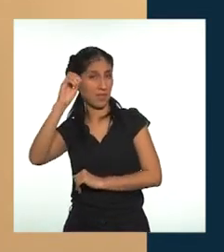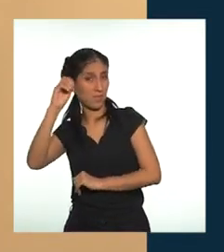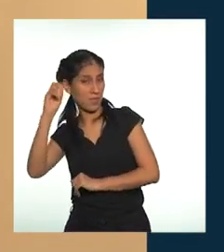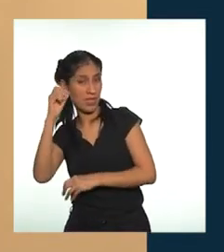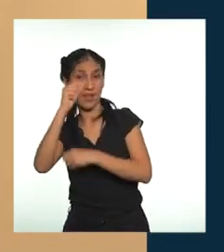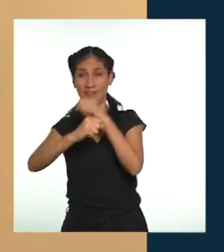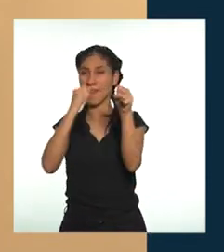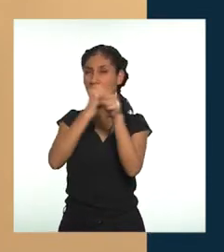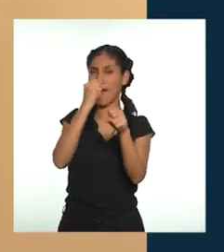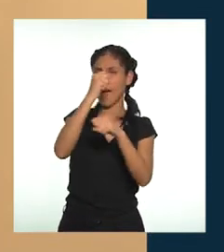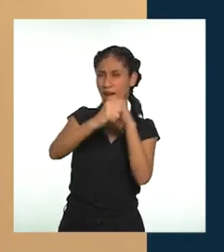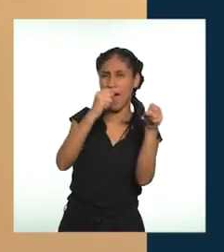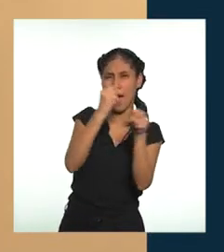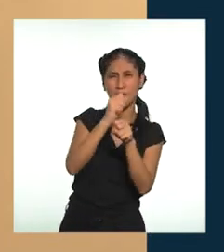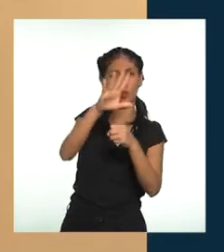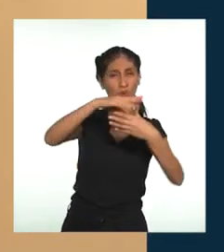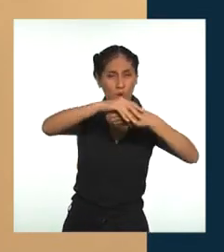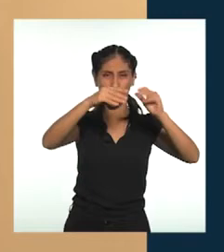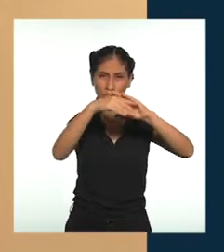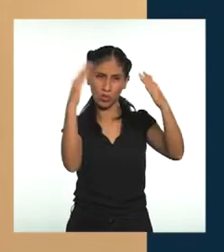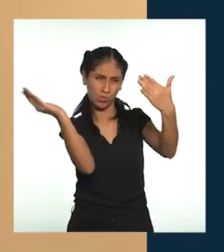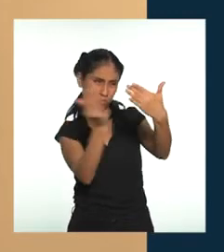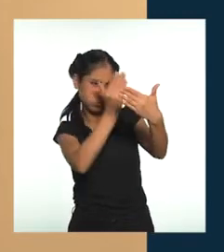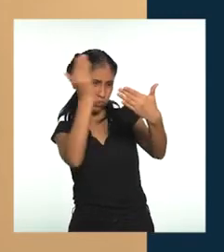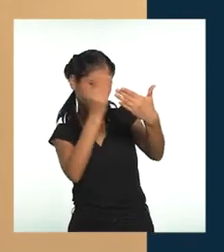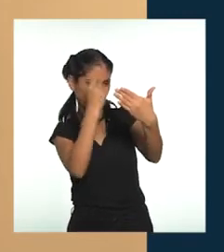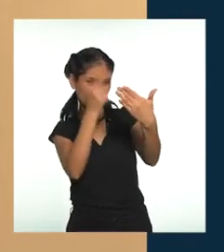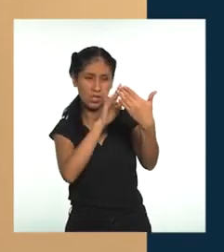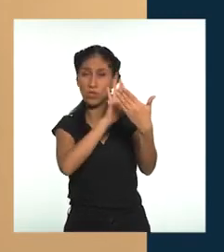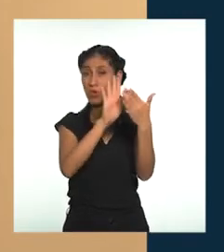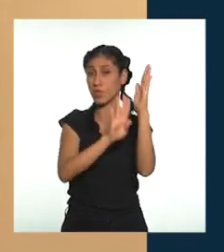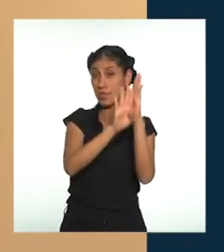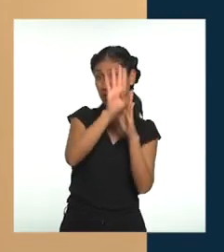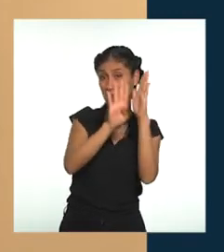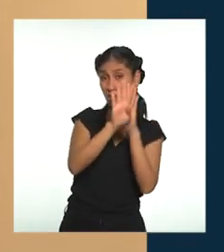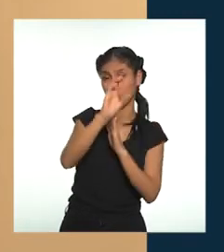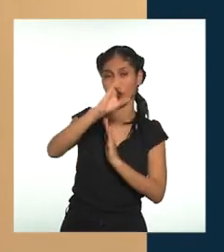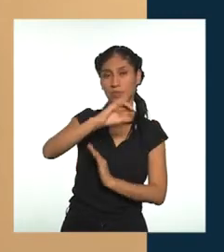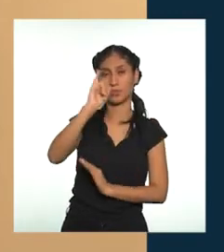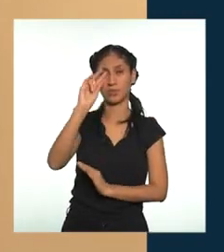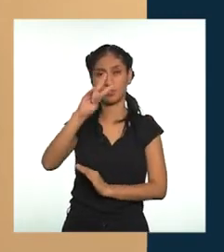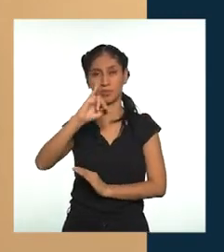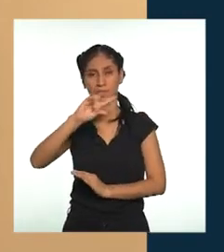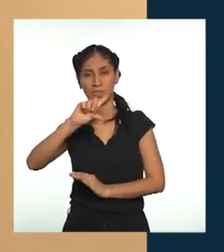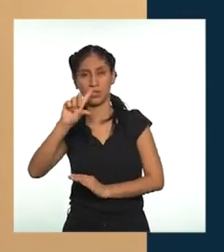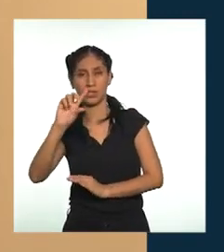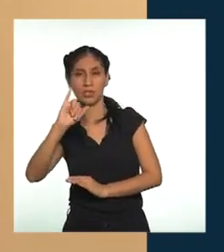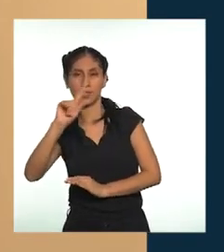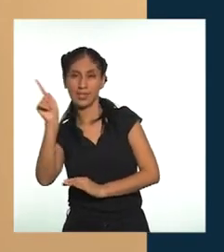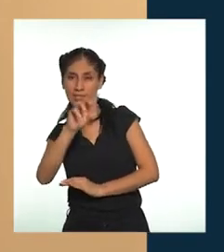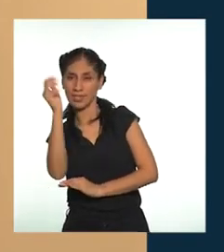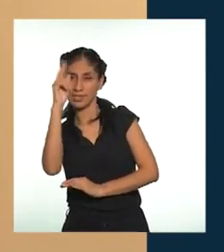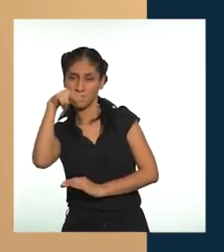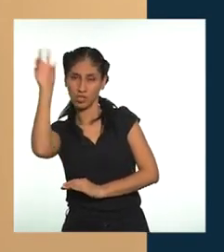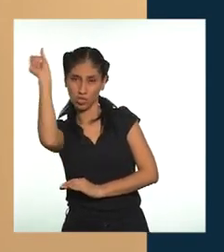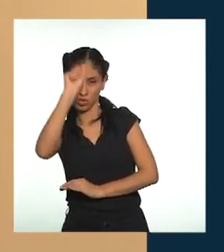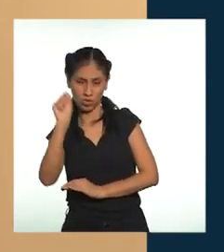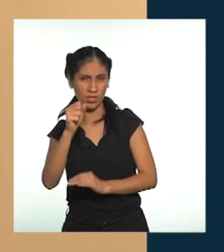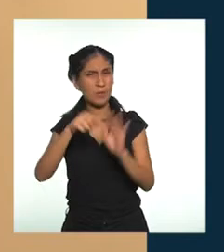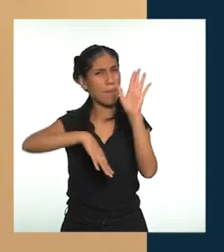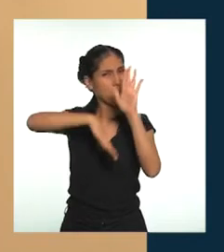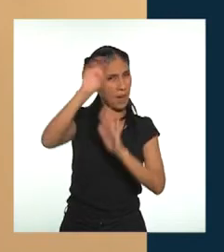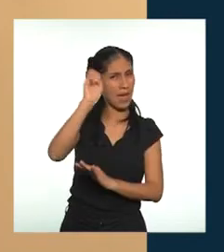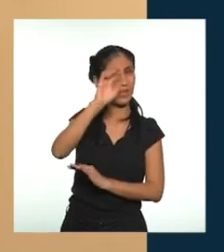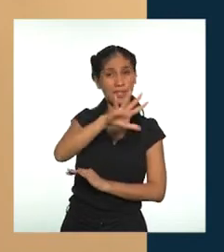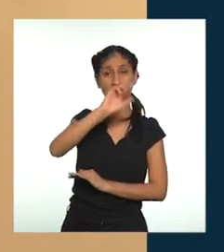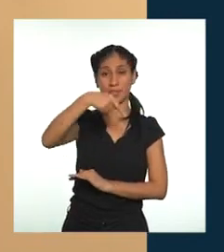y compleja geografía albergó el desarrollo de civilizaciones desde hace más de